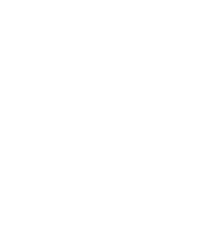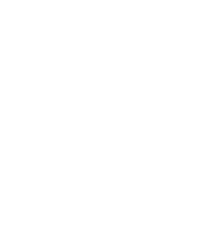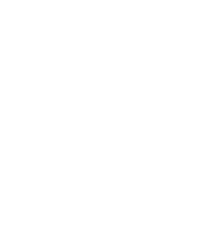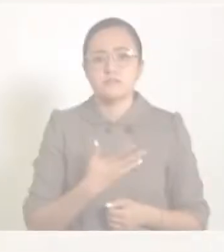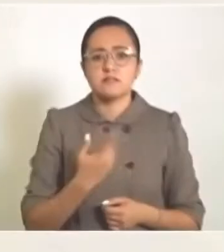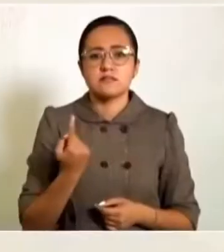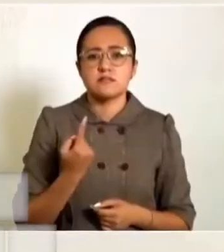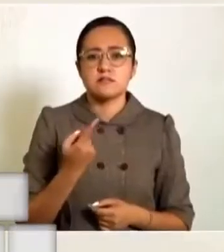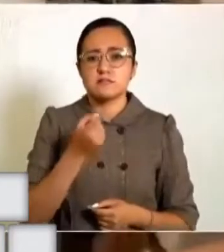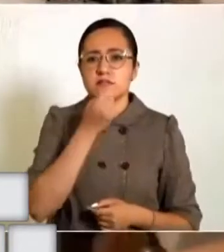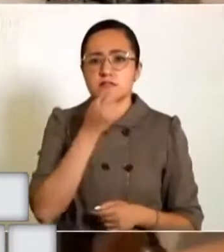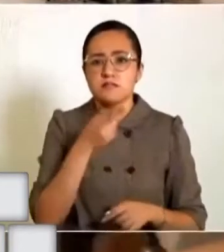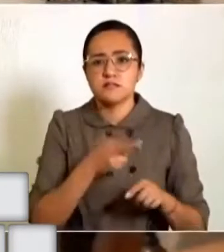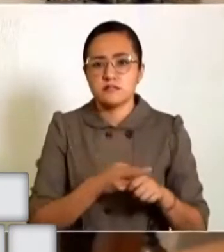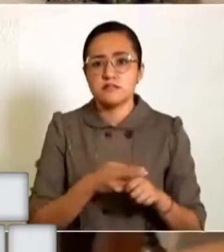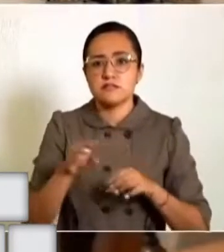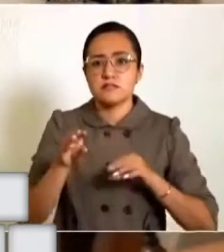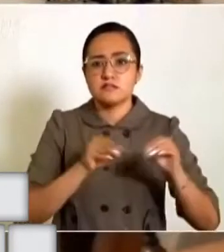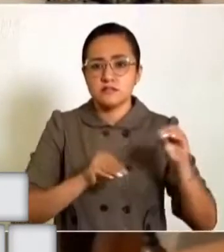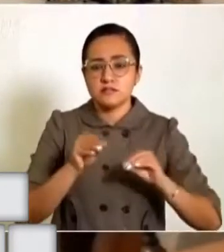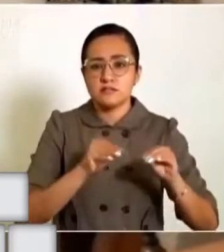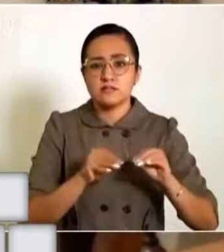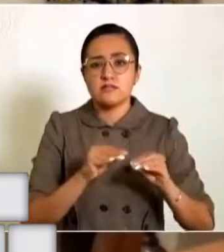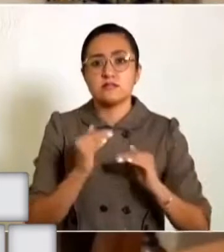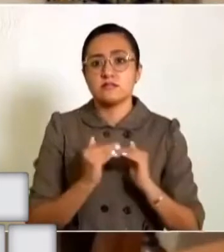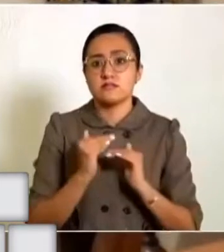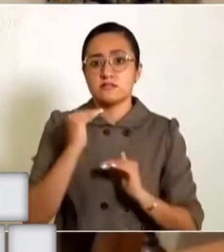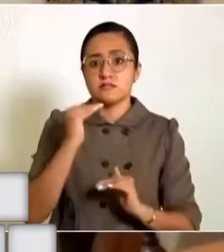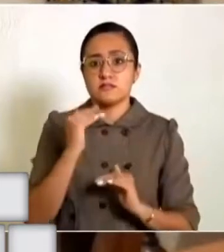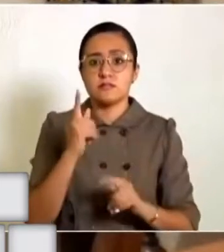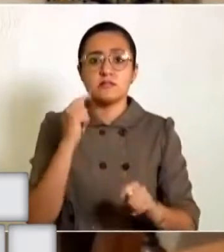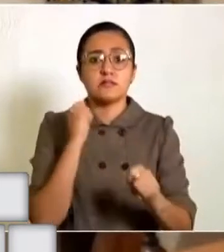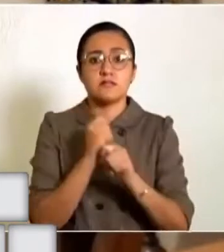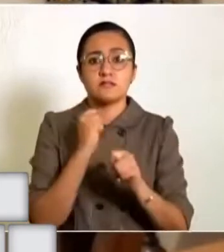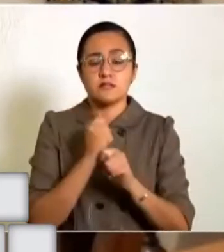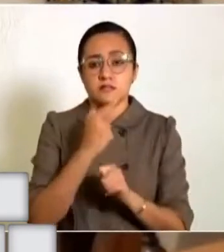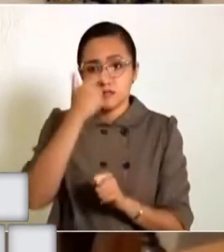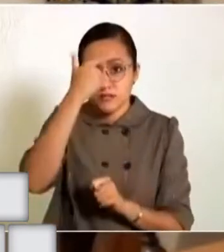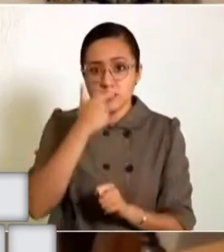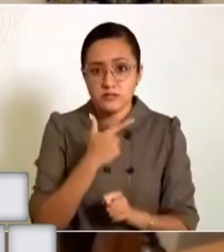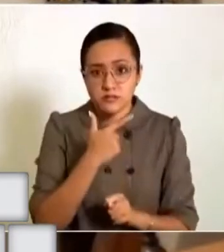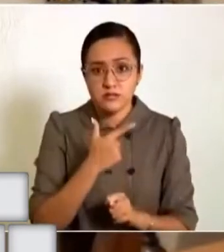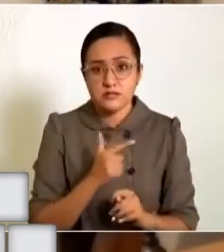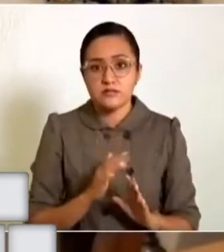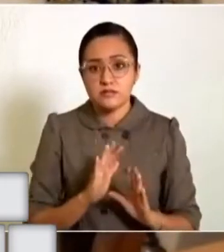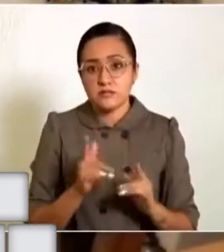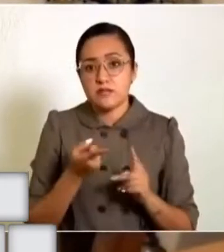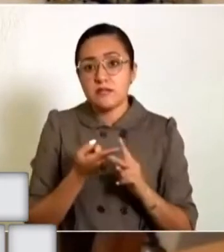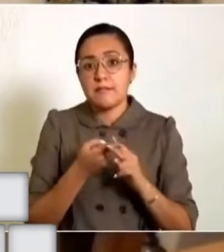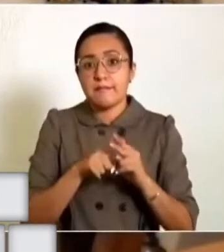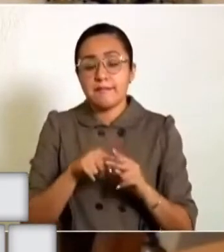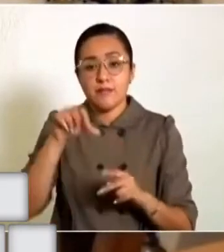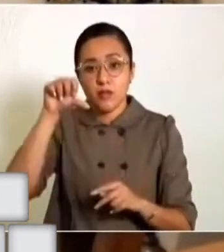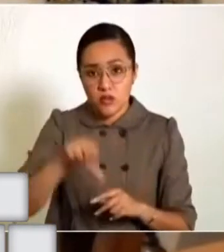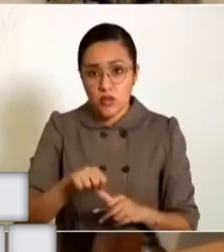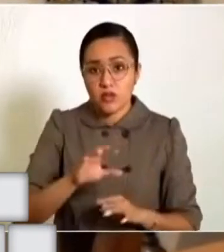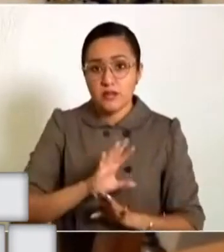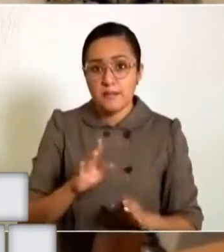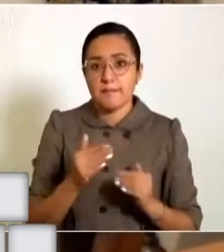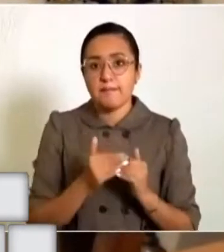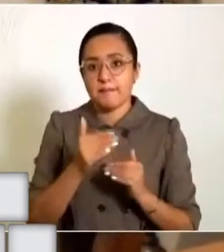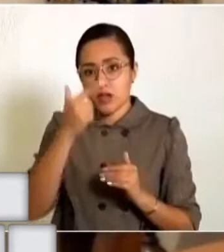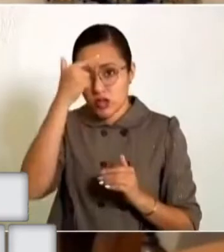la secretaría de movilidad implementará transporte nocturno a partir de hoy